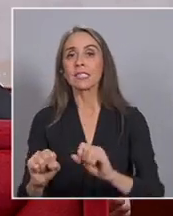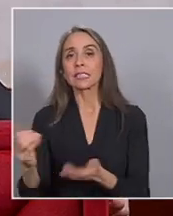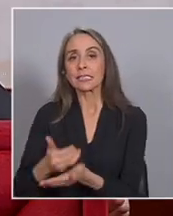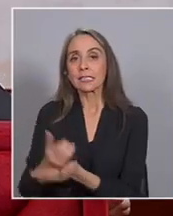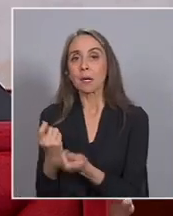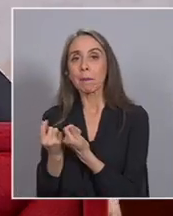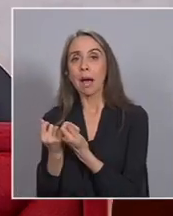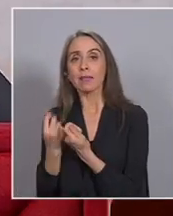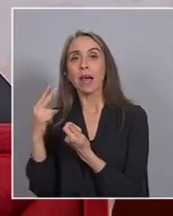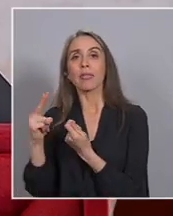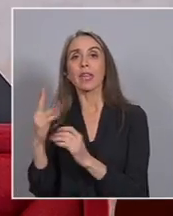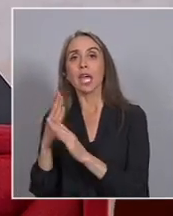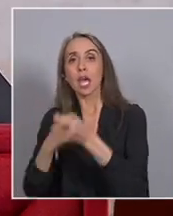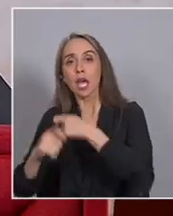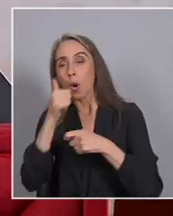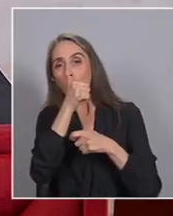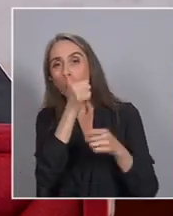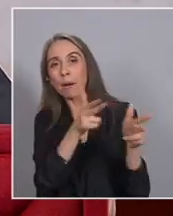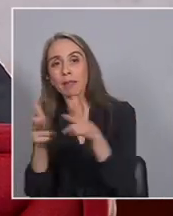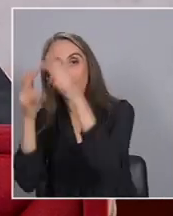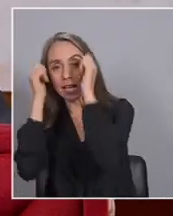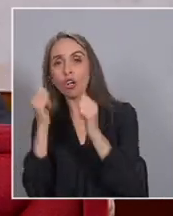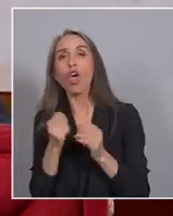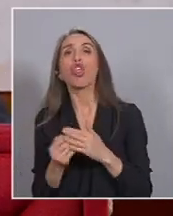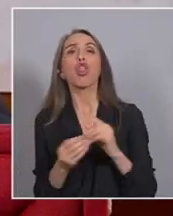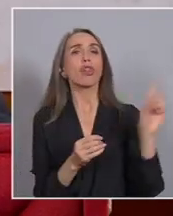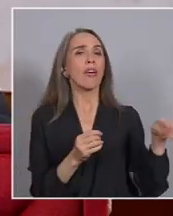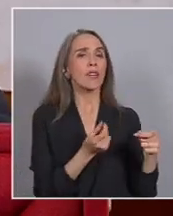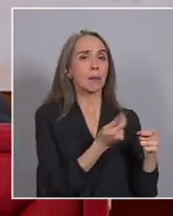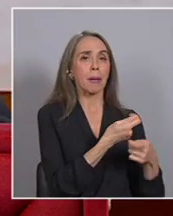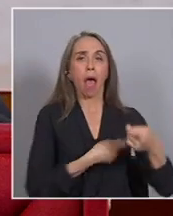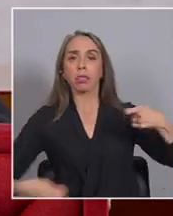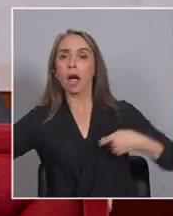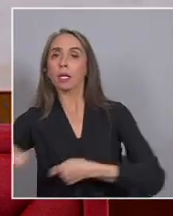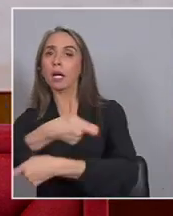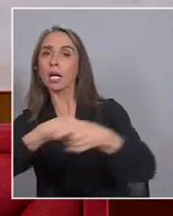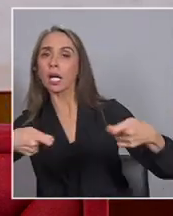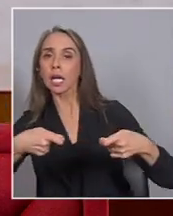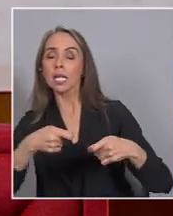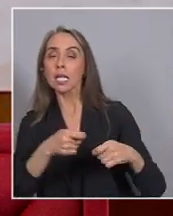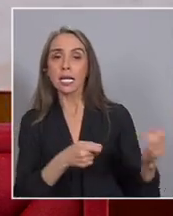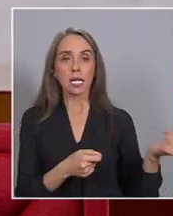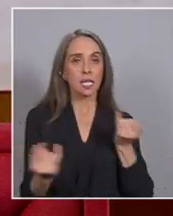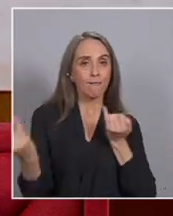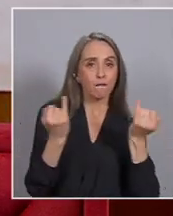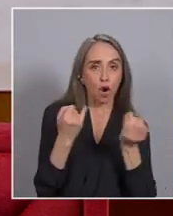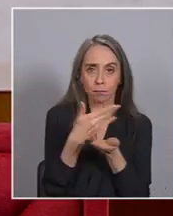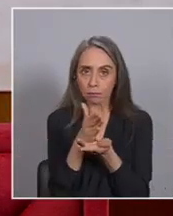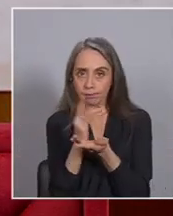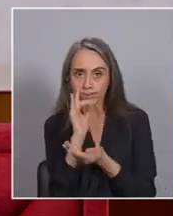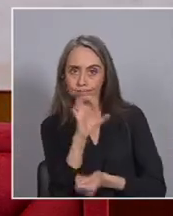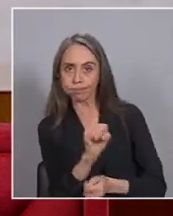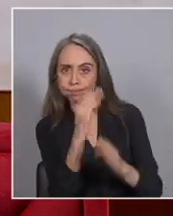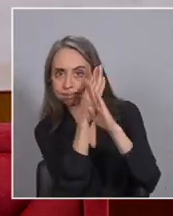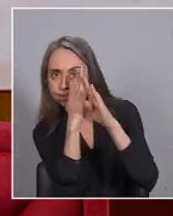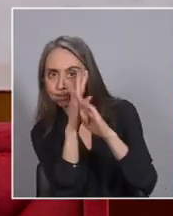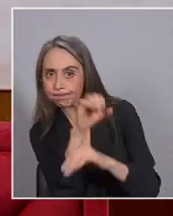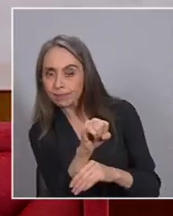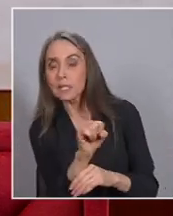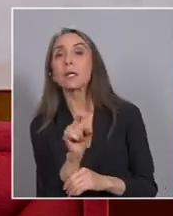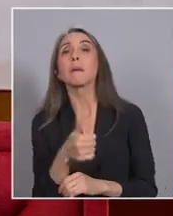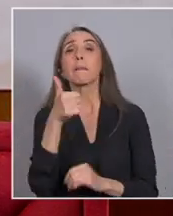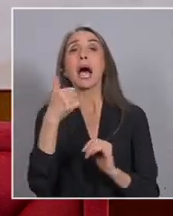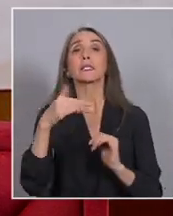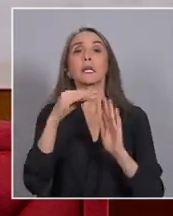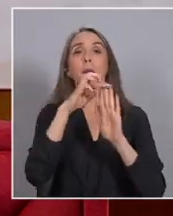del crimen organizado y perseguir la ruta del dinero ocupando de manera estratégica la información. Y daremos máxima prioridad al